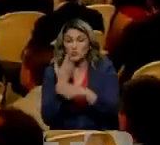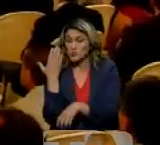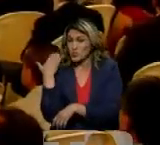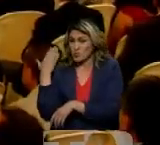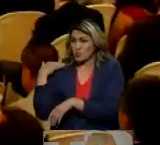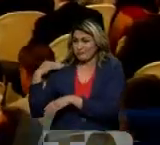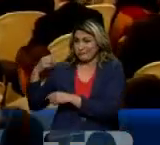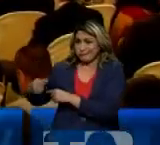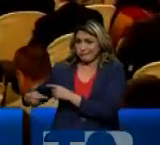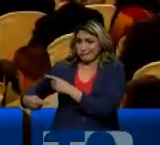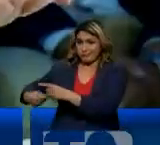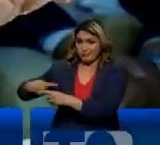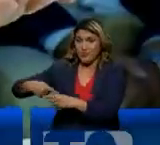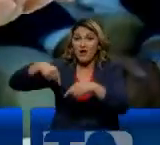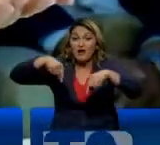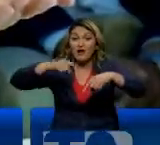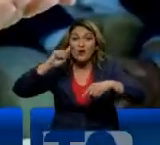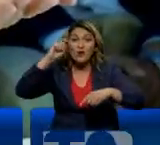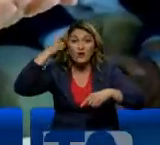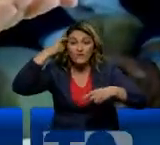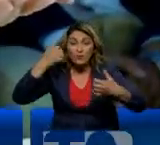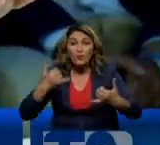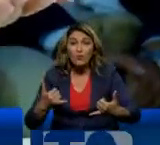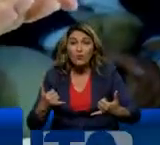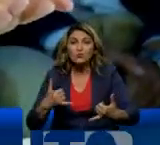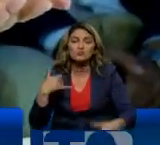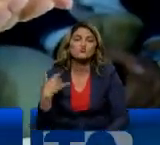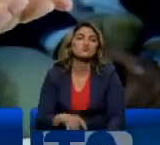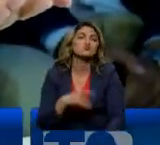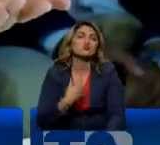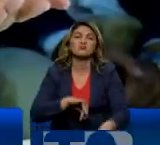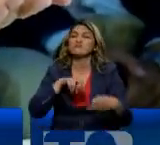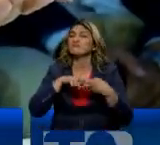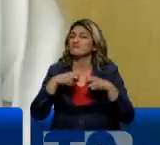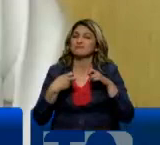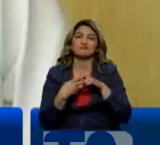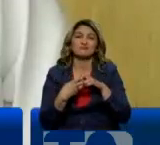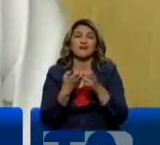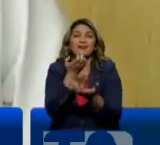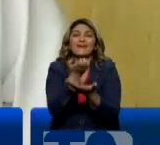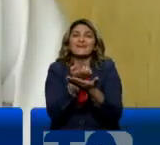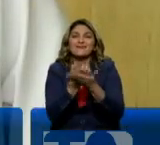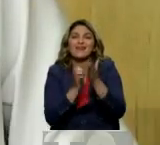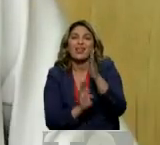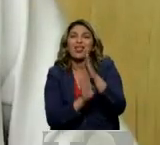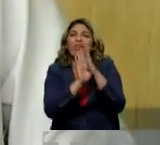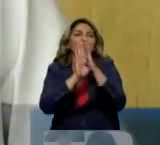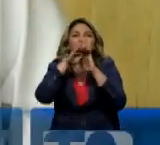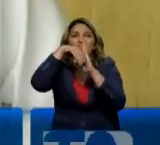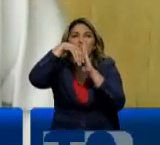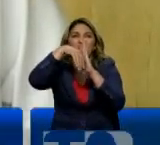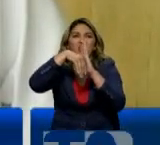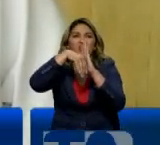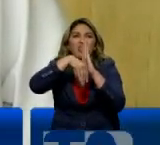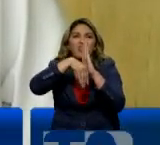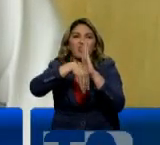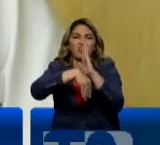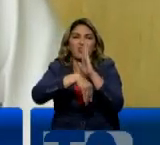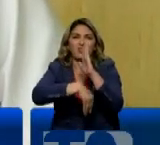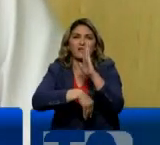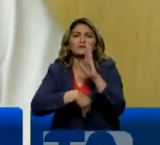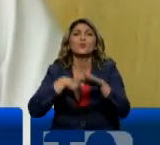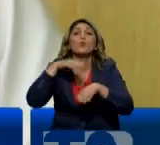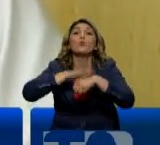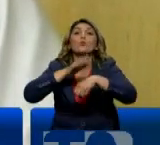gobierno casa adentro. Esta vez son factores externos los que complican el panorama. Por la situación que está pasando actualmente en